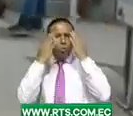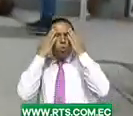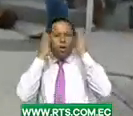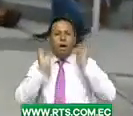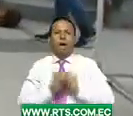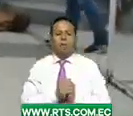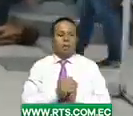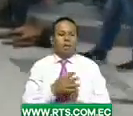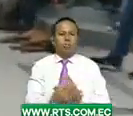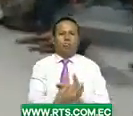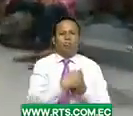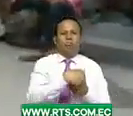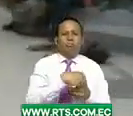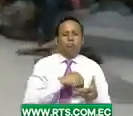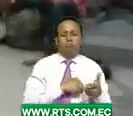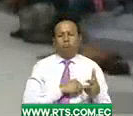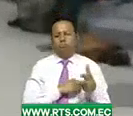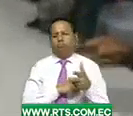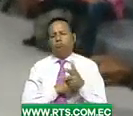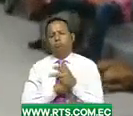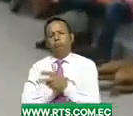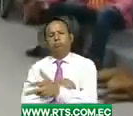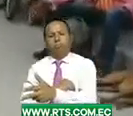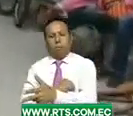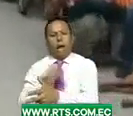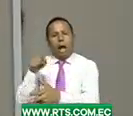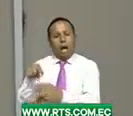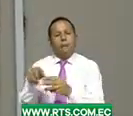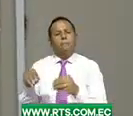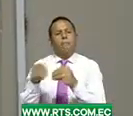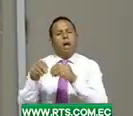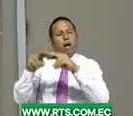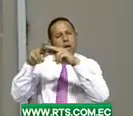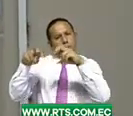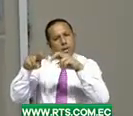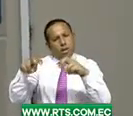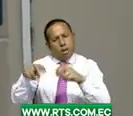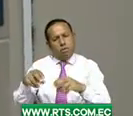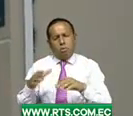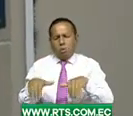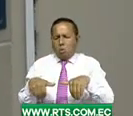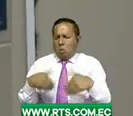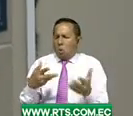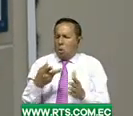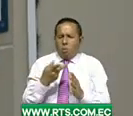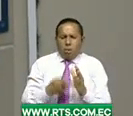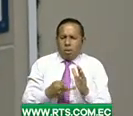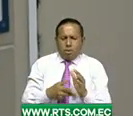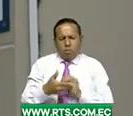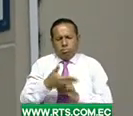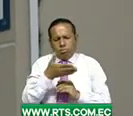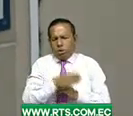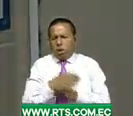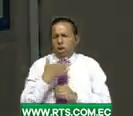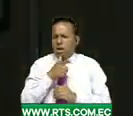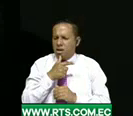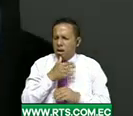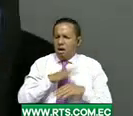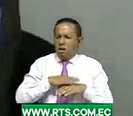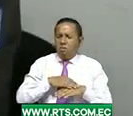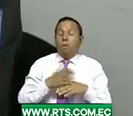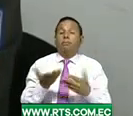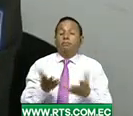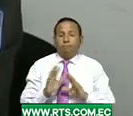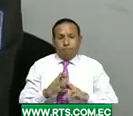trasladado hasta la morgue, donde se busca ampliar las investigaciones en torno a este nuevo hecho violento.